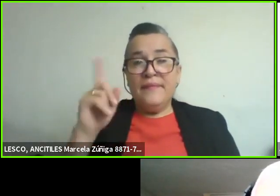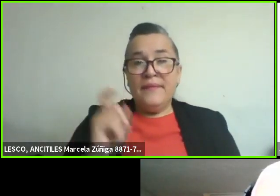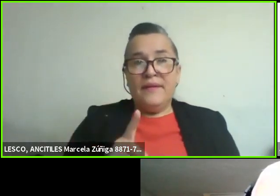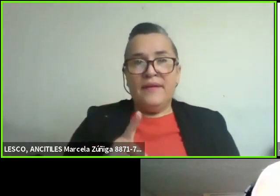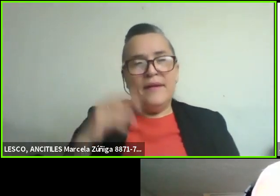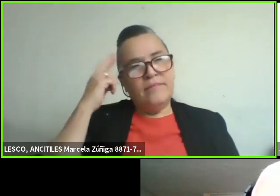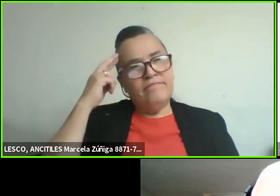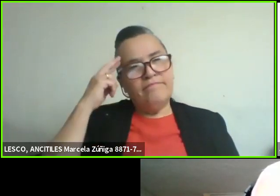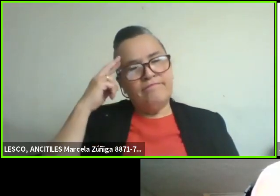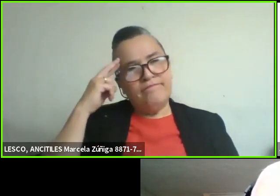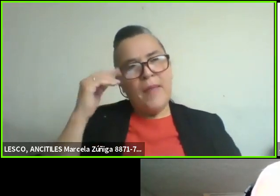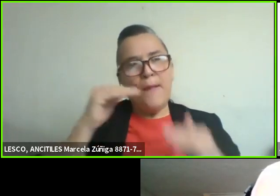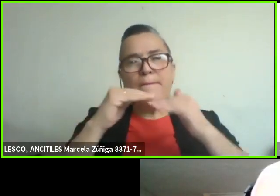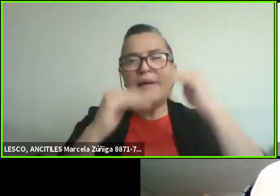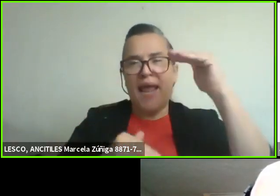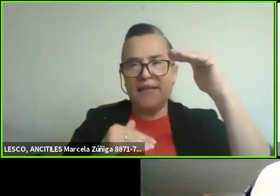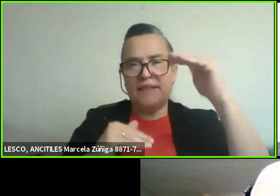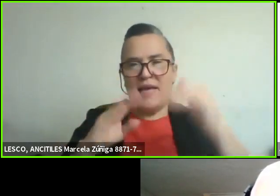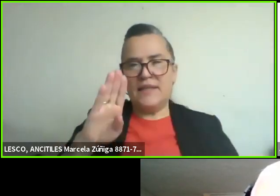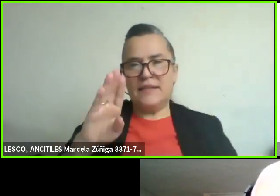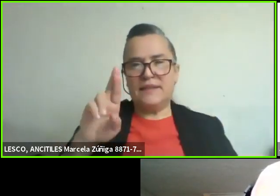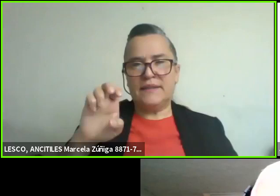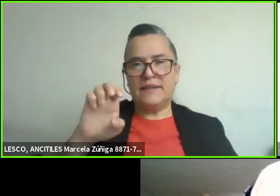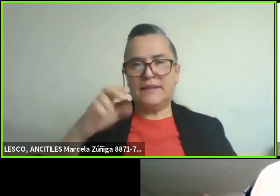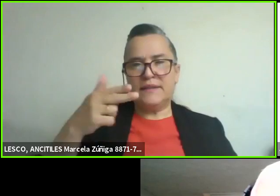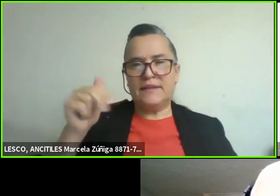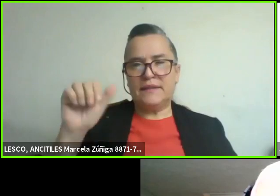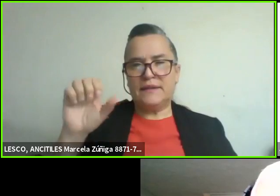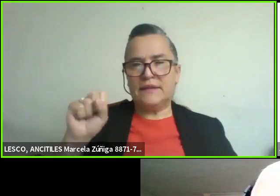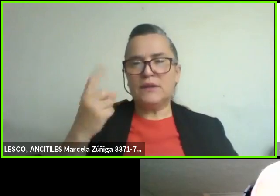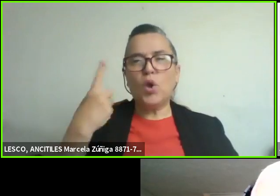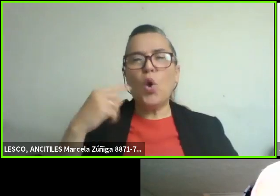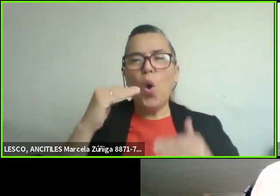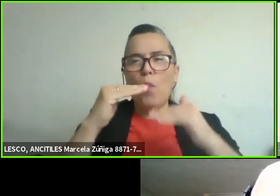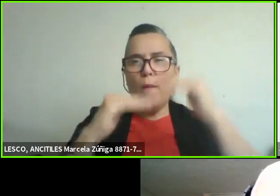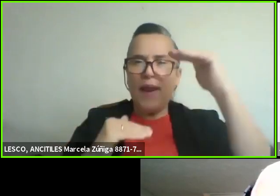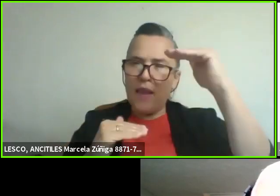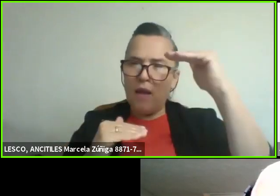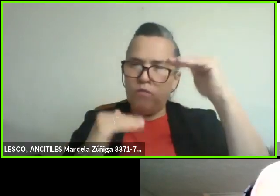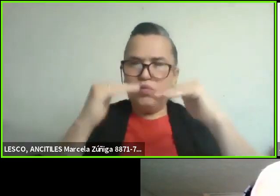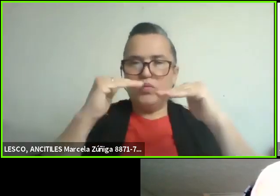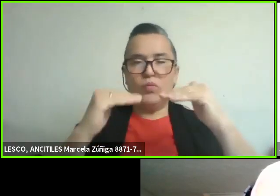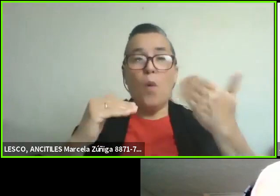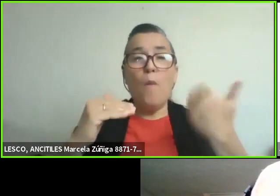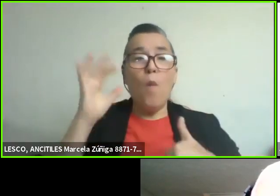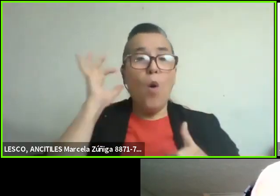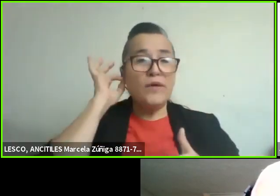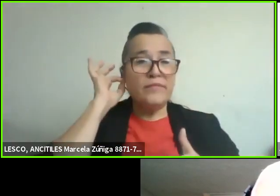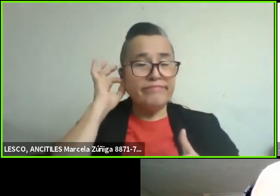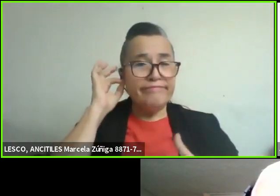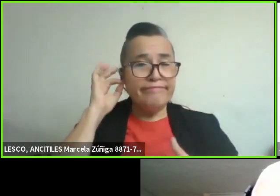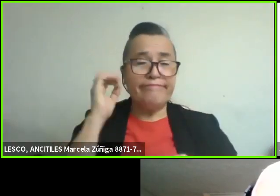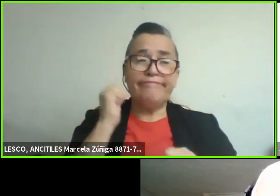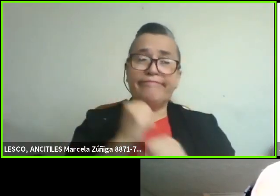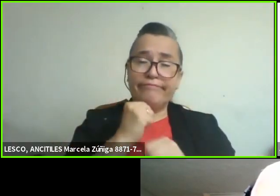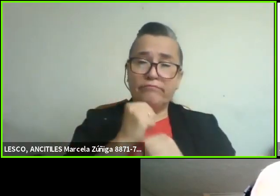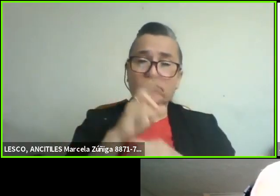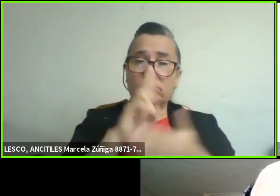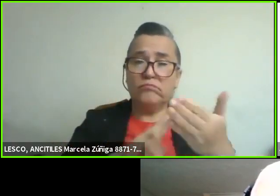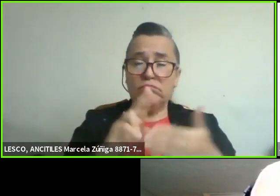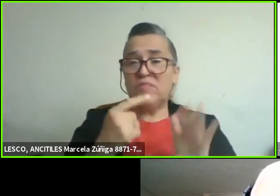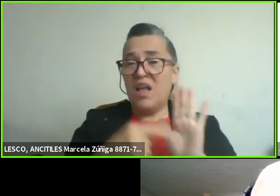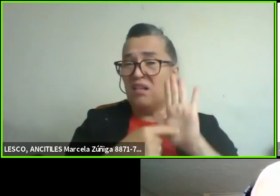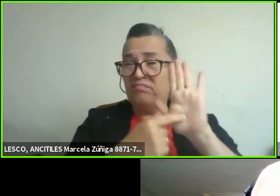sobre las brechas como considera usted que se puede superar la brecha por género en este importante en labor universitaria que a la fecha